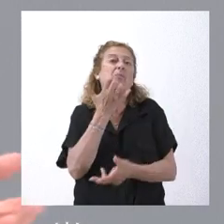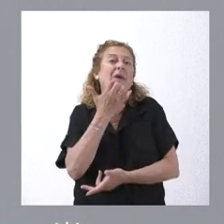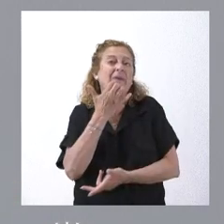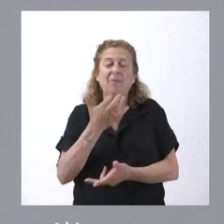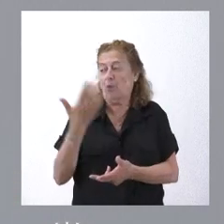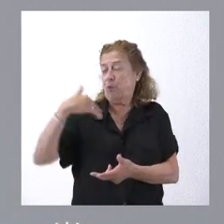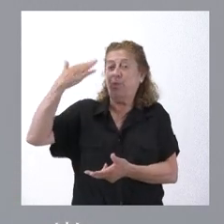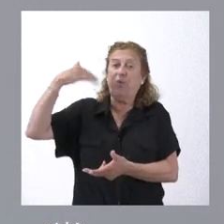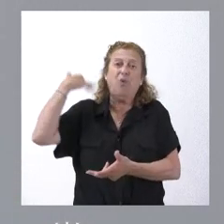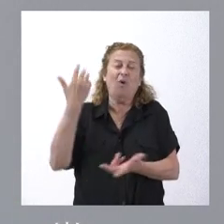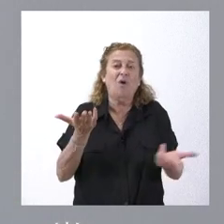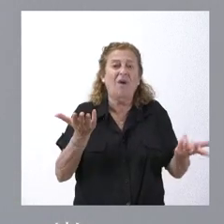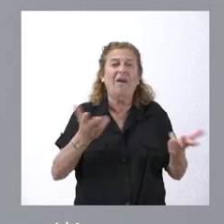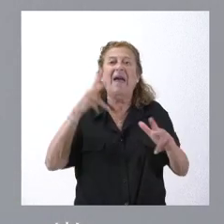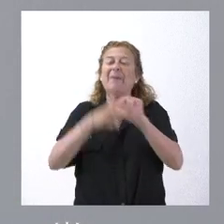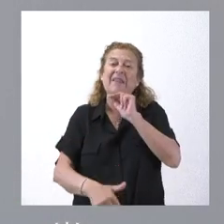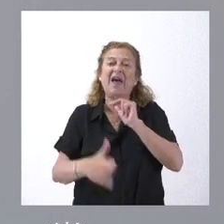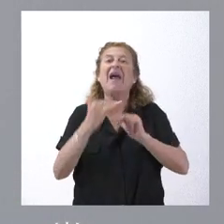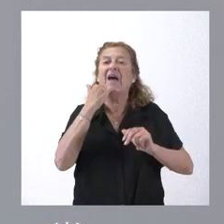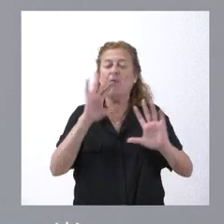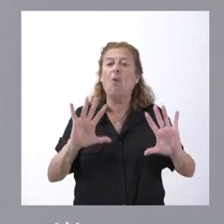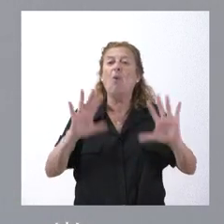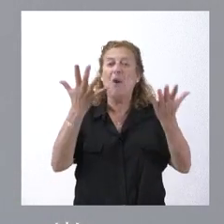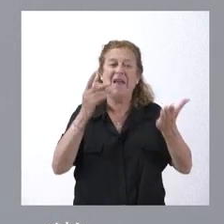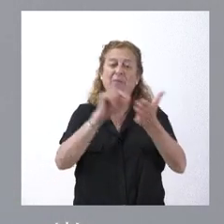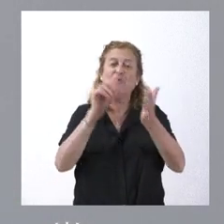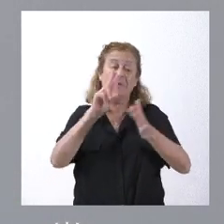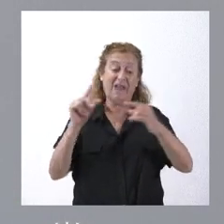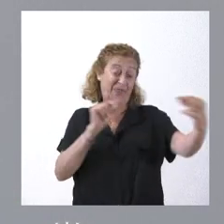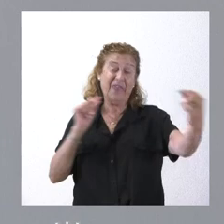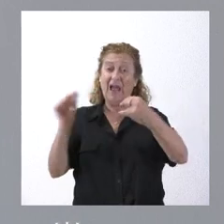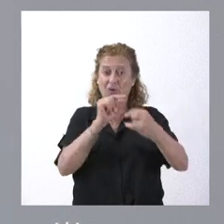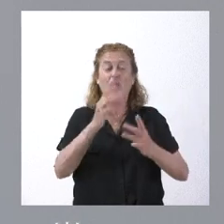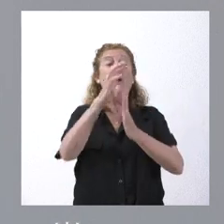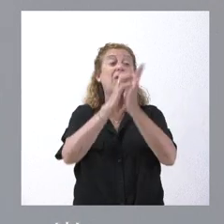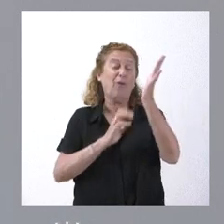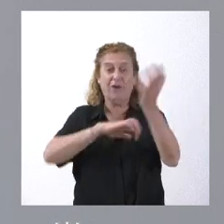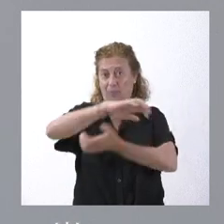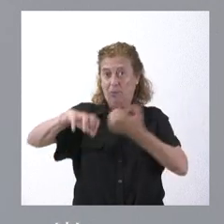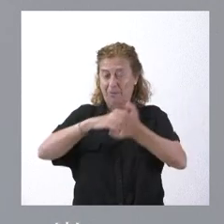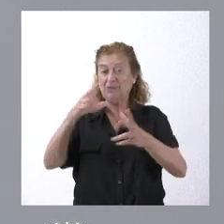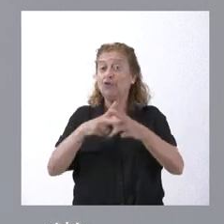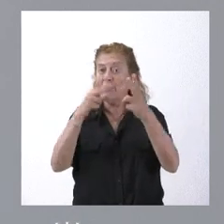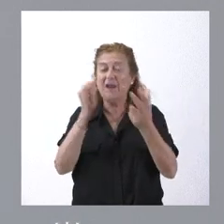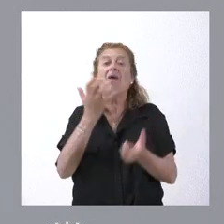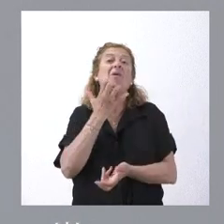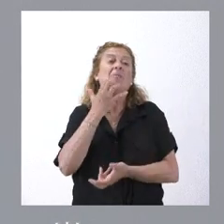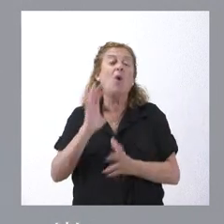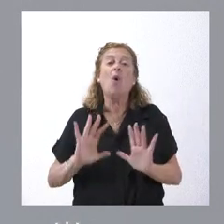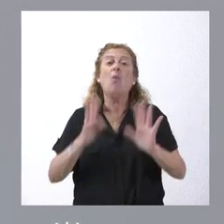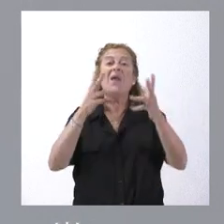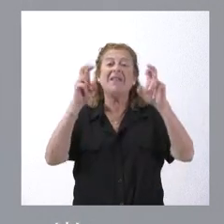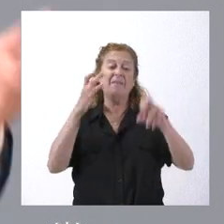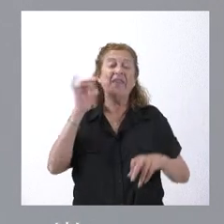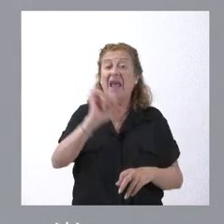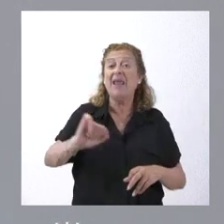pasado, pues evitar algunas huelgas desde el punto de vista del diálogo, reducir la conflictividad social y, por ejemplo, huelgas en materia de limpieza